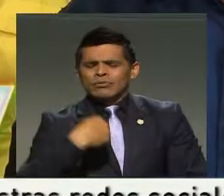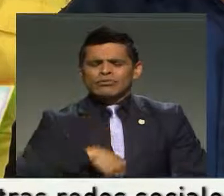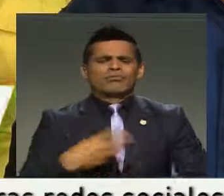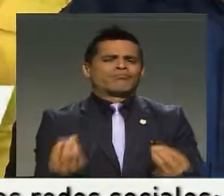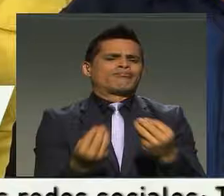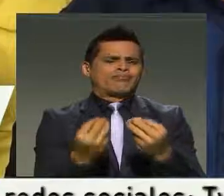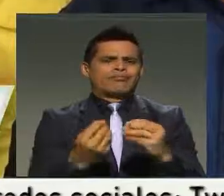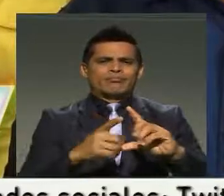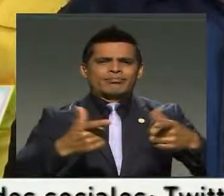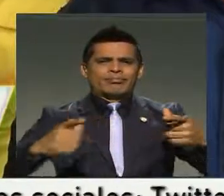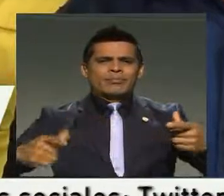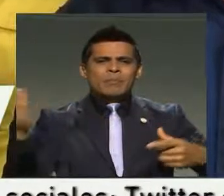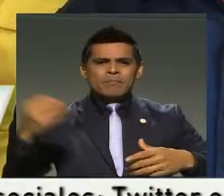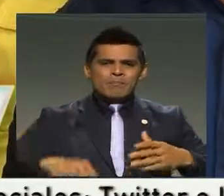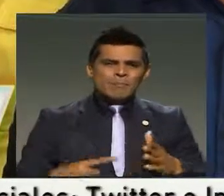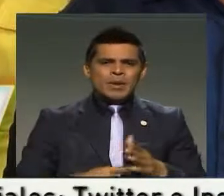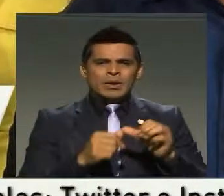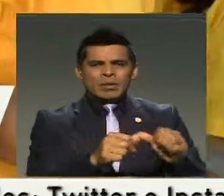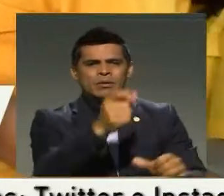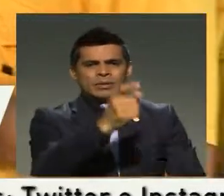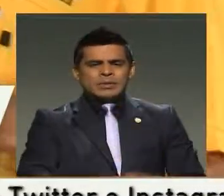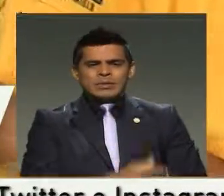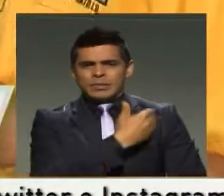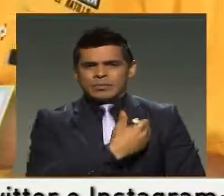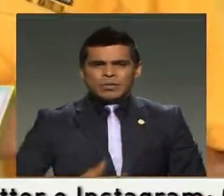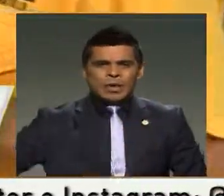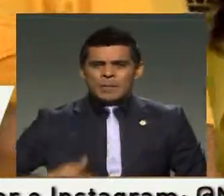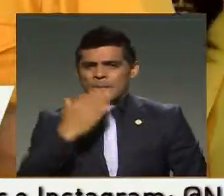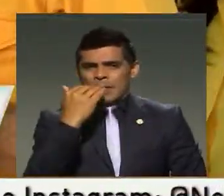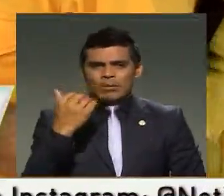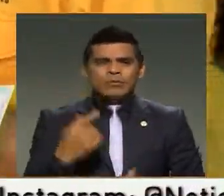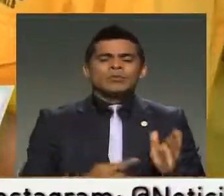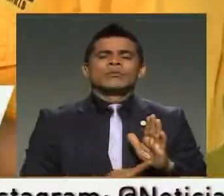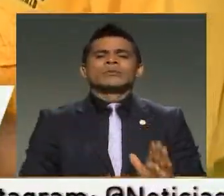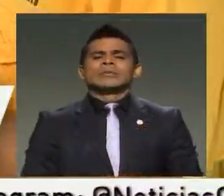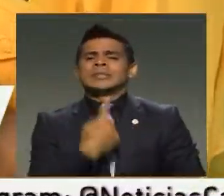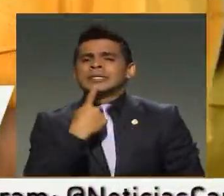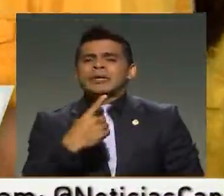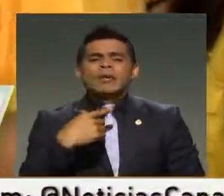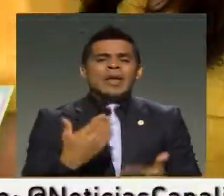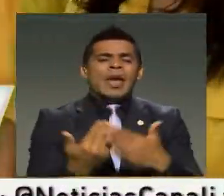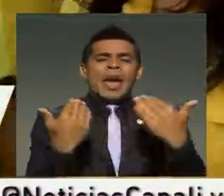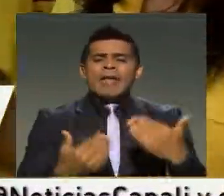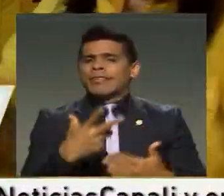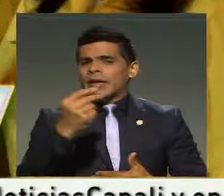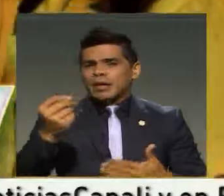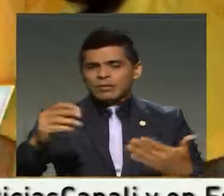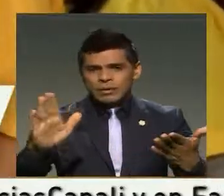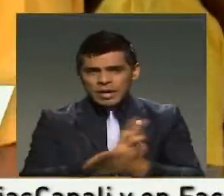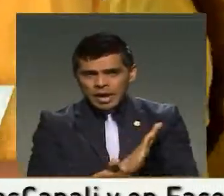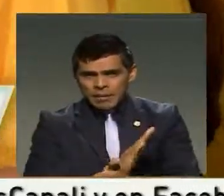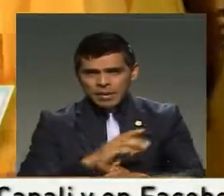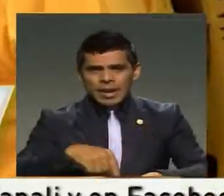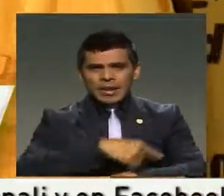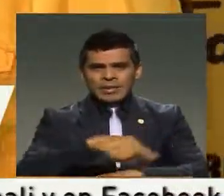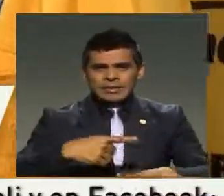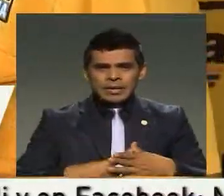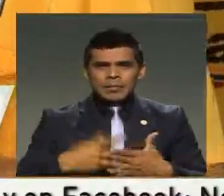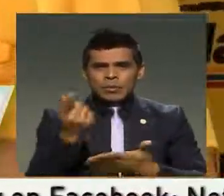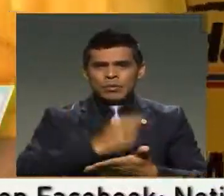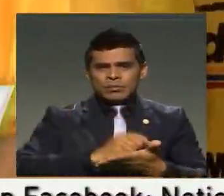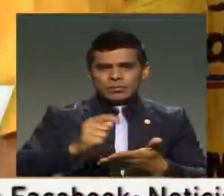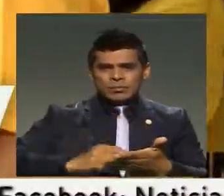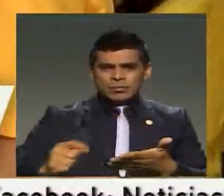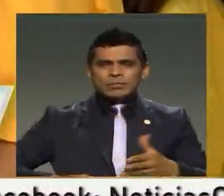muchos más que lo que quieren que él continúe en el poder. Es importante resaltar que hasta que no concluya la renovación que busca actualizar